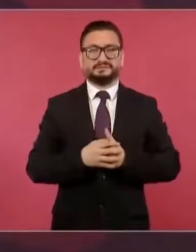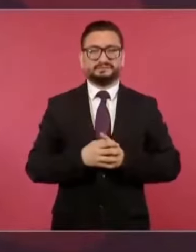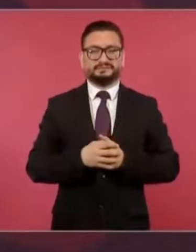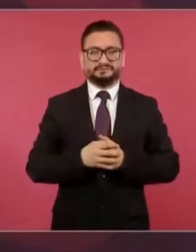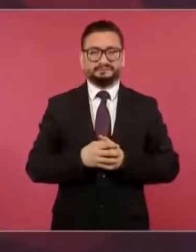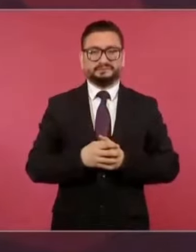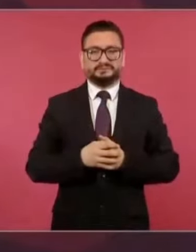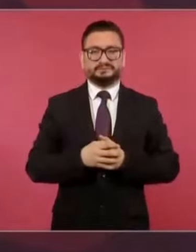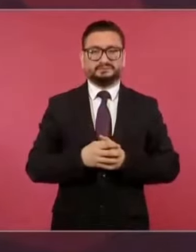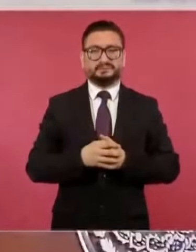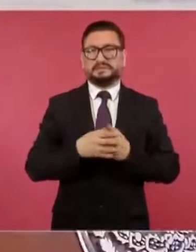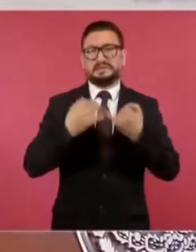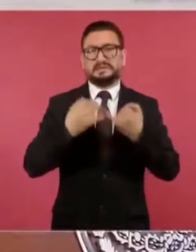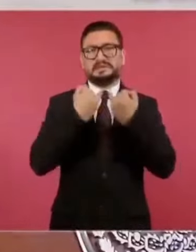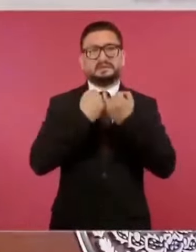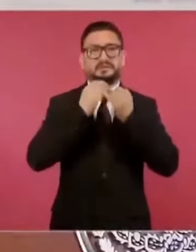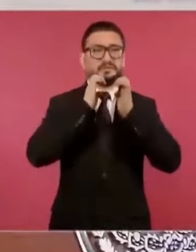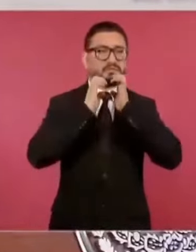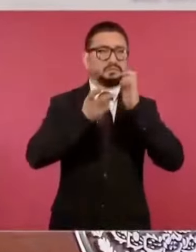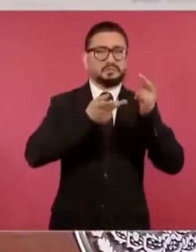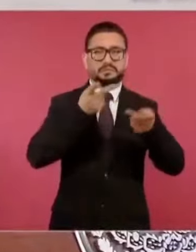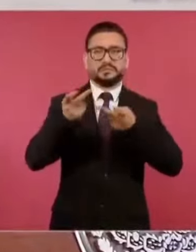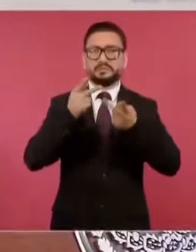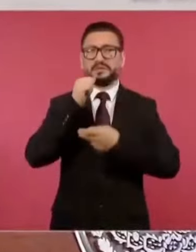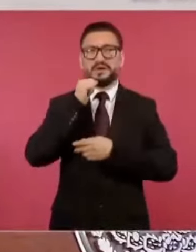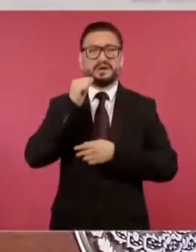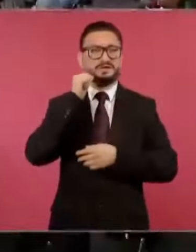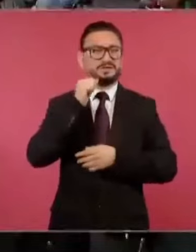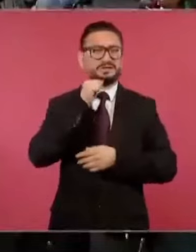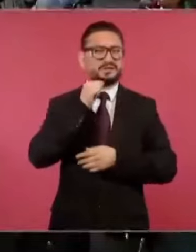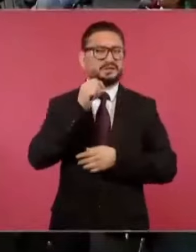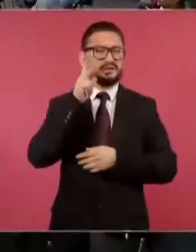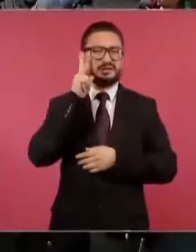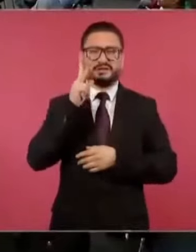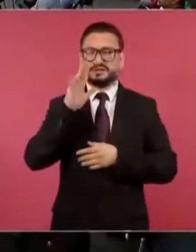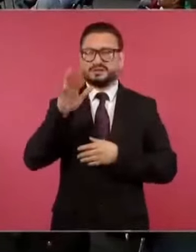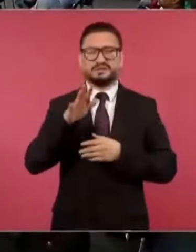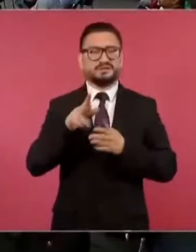y hasta en las encuestas. Ayer o antier sacó una encuesta,